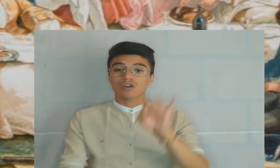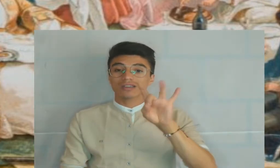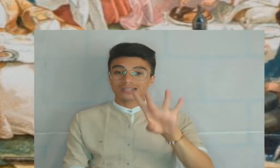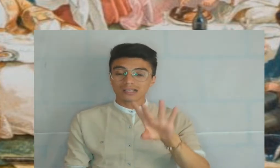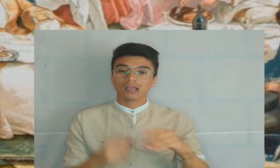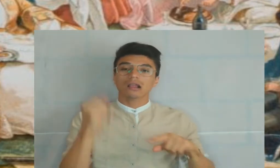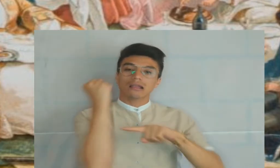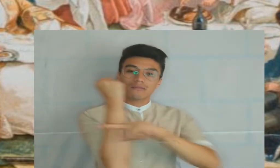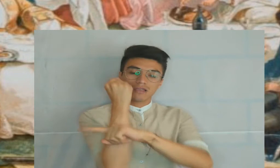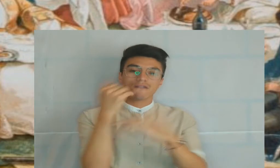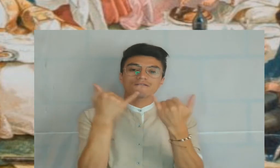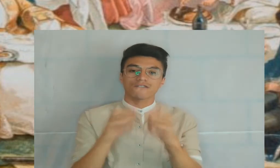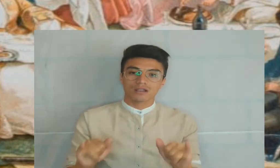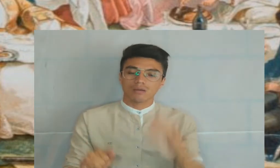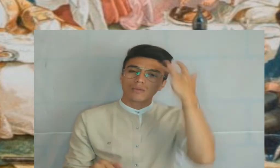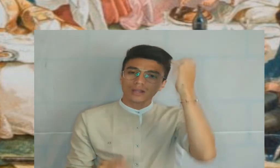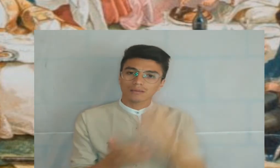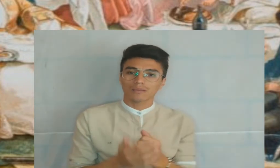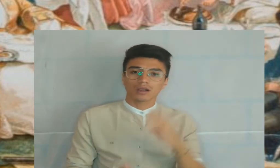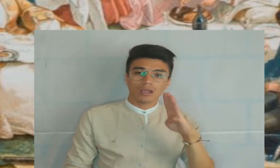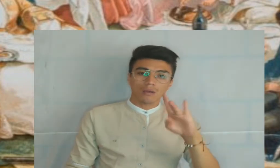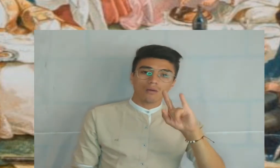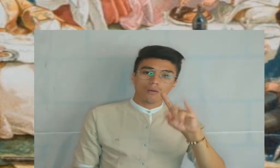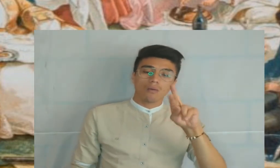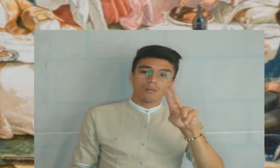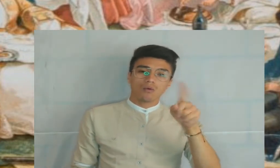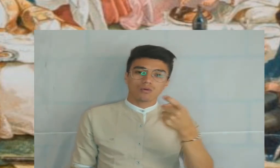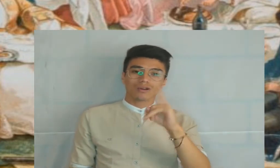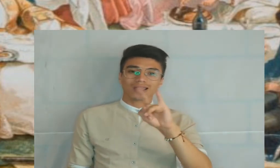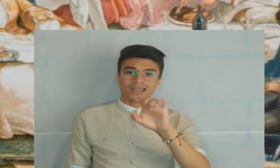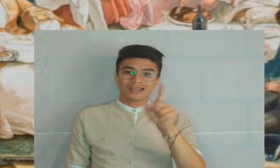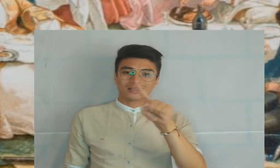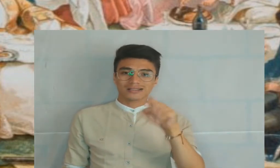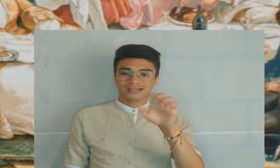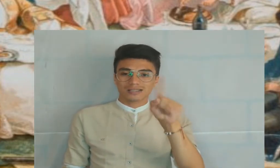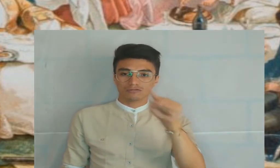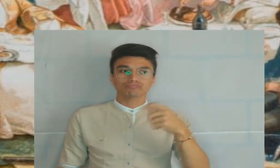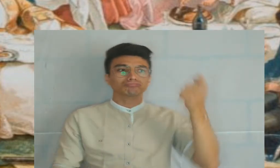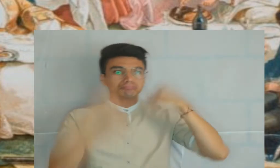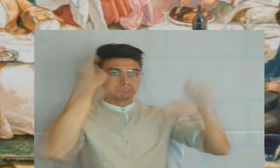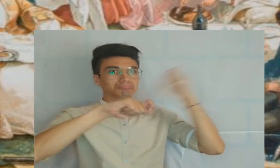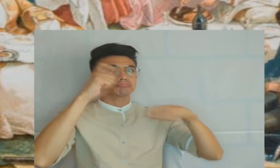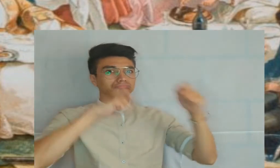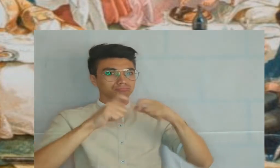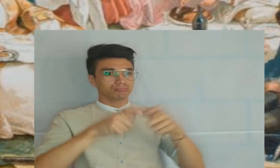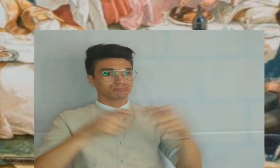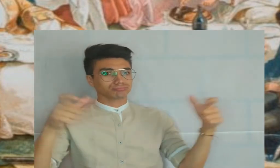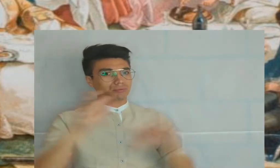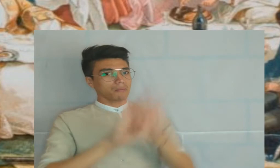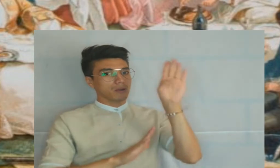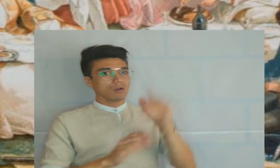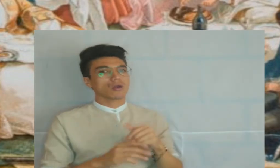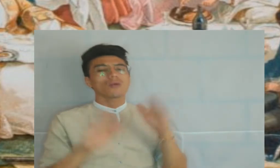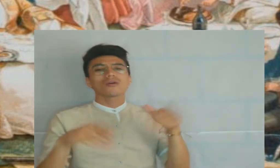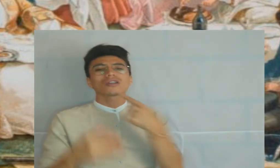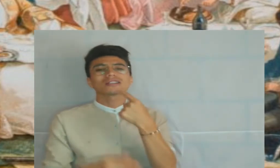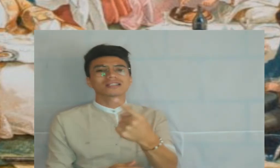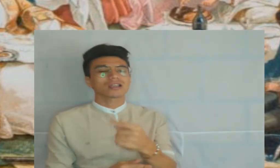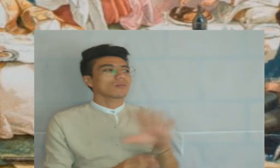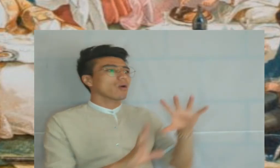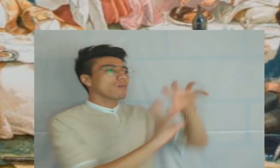empuje mercantil de la burguesía, como hablamos anteriormente, que llevó a contactos comerciales por mundos antes apenas